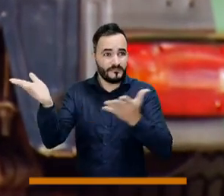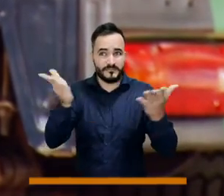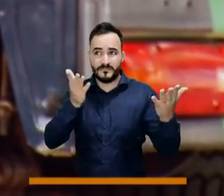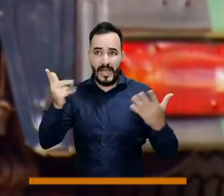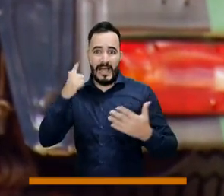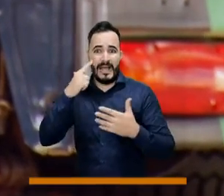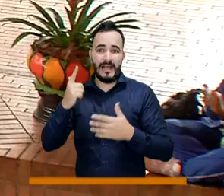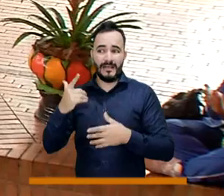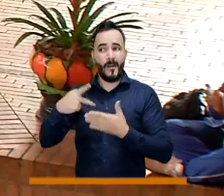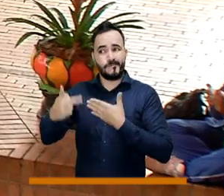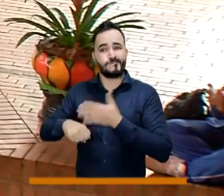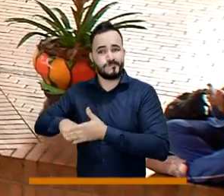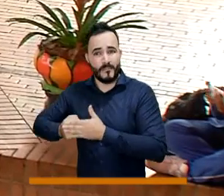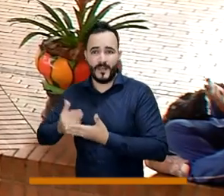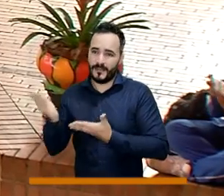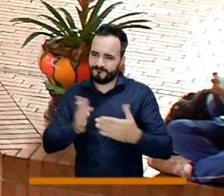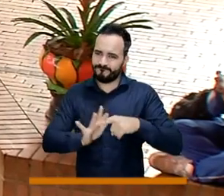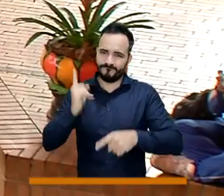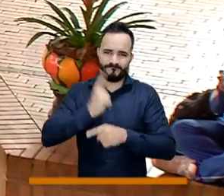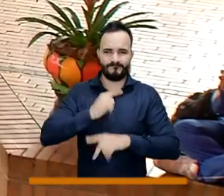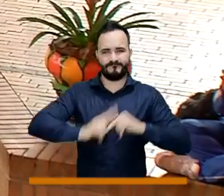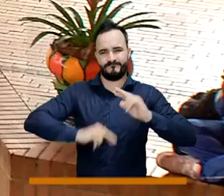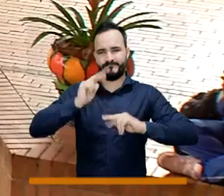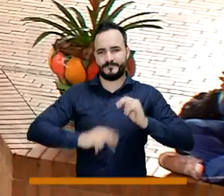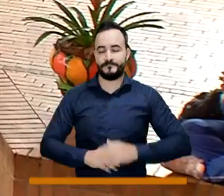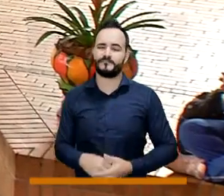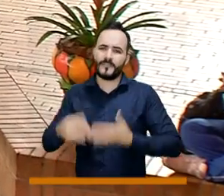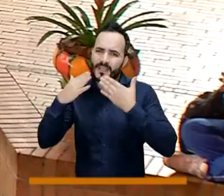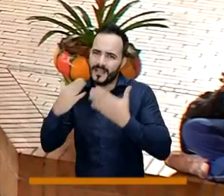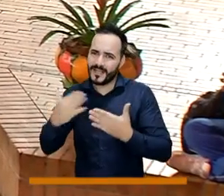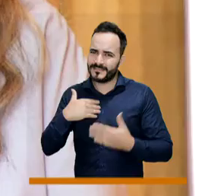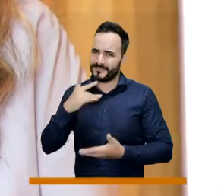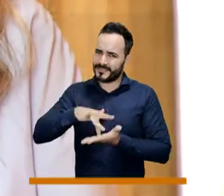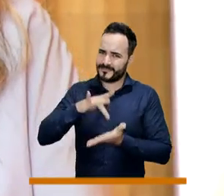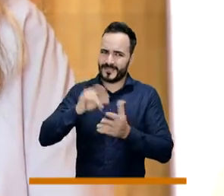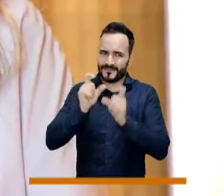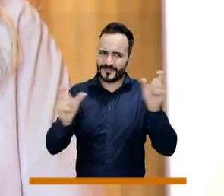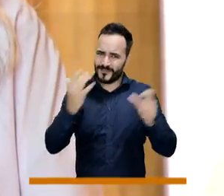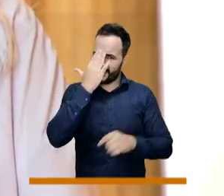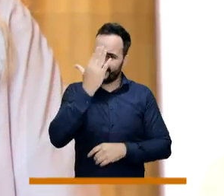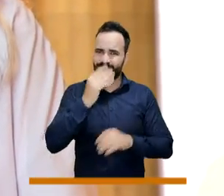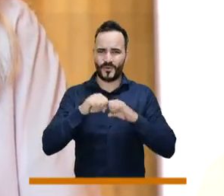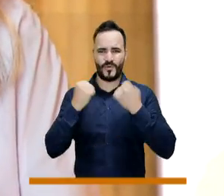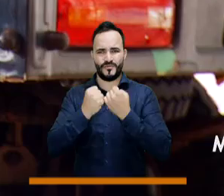y se lleven a cabo de la mejor manera. Concejal, muchísimas gracias por estar en De Frente a la Gente e